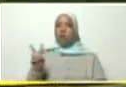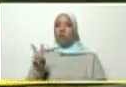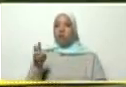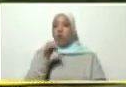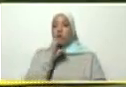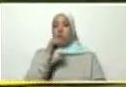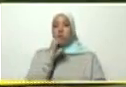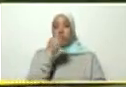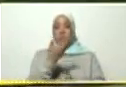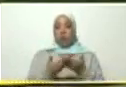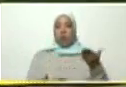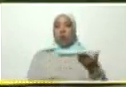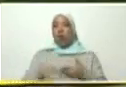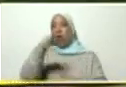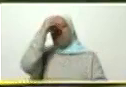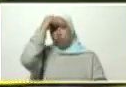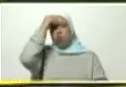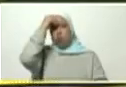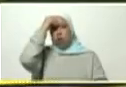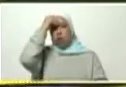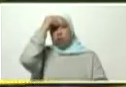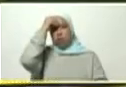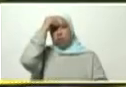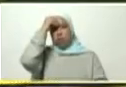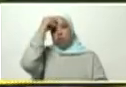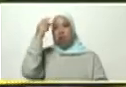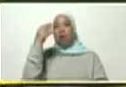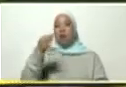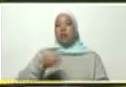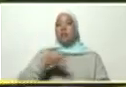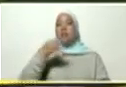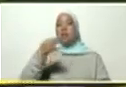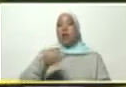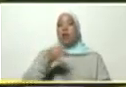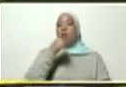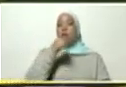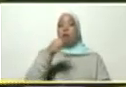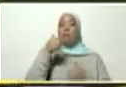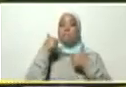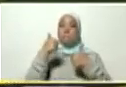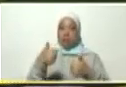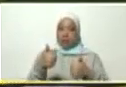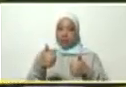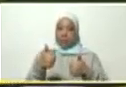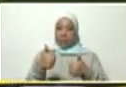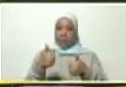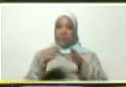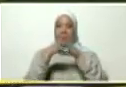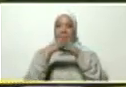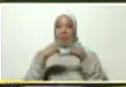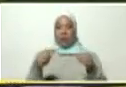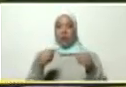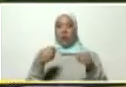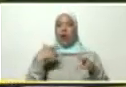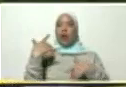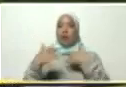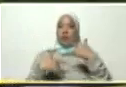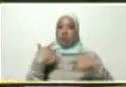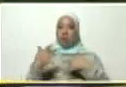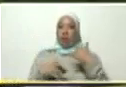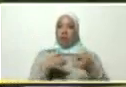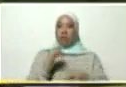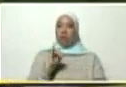estar bien informado siempre siempre estoy bien informado de todo lo que acontece